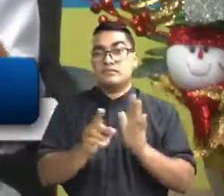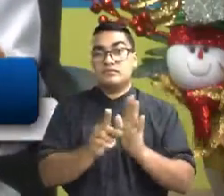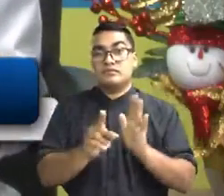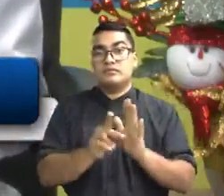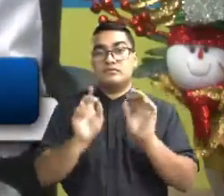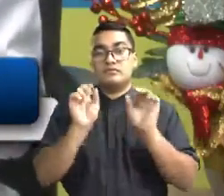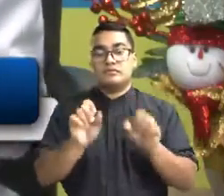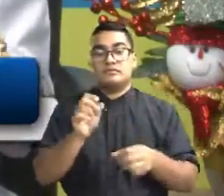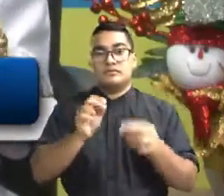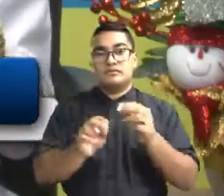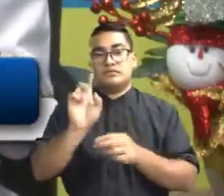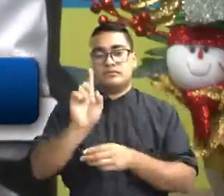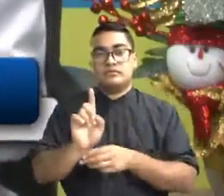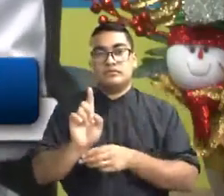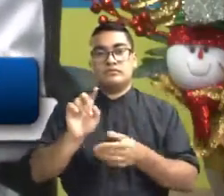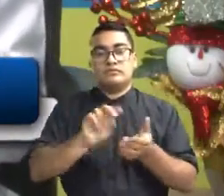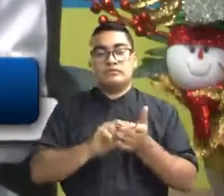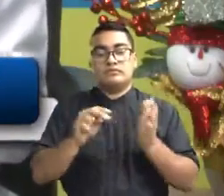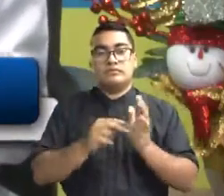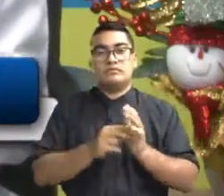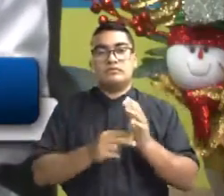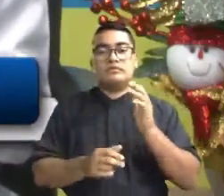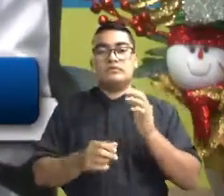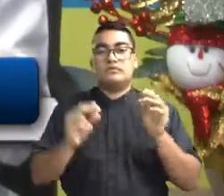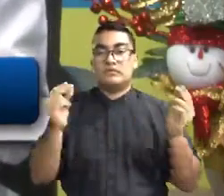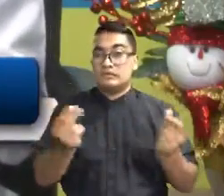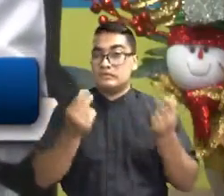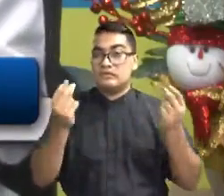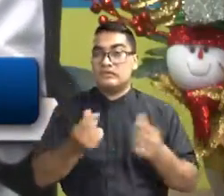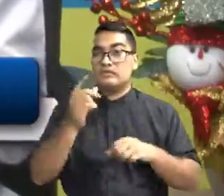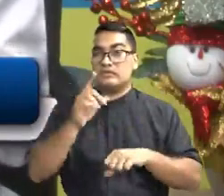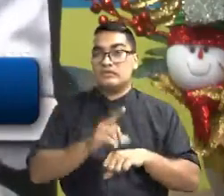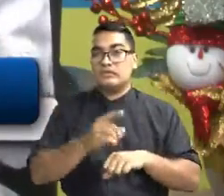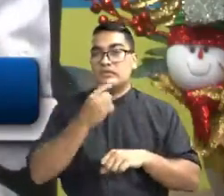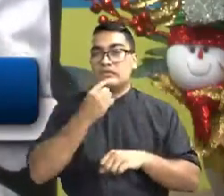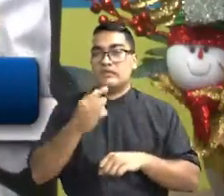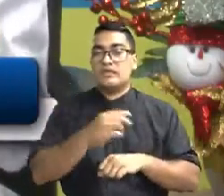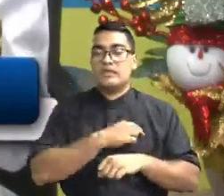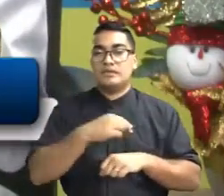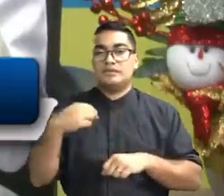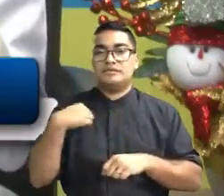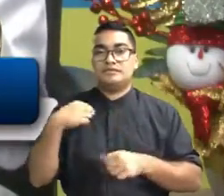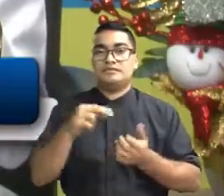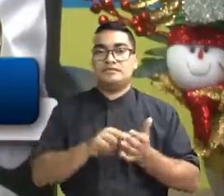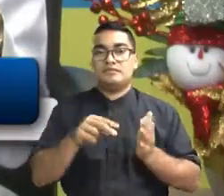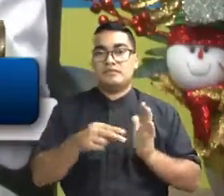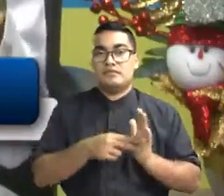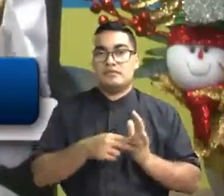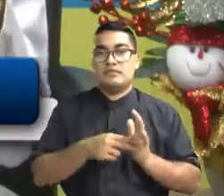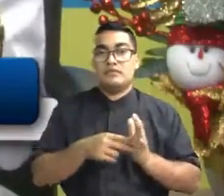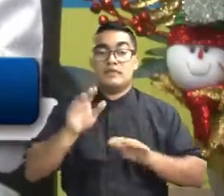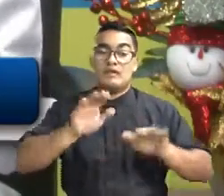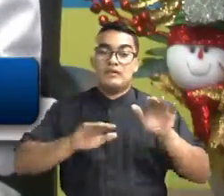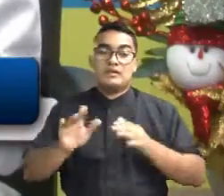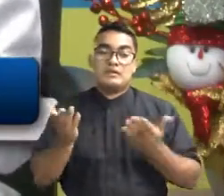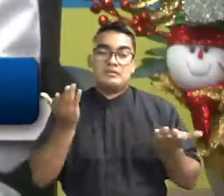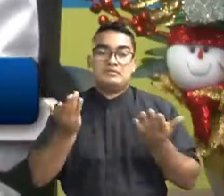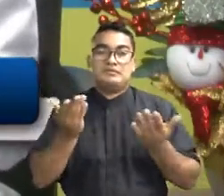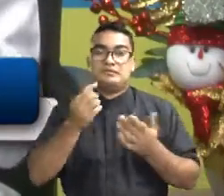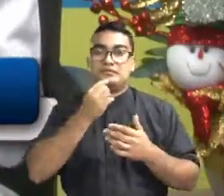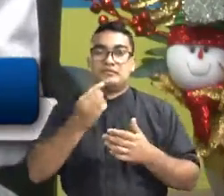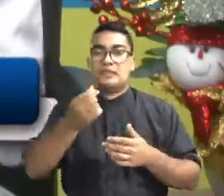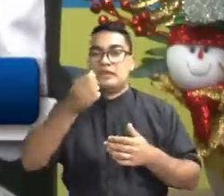respiratoria tipo 1, que es una emergencia médica. Y que ahí, que si nosotros no lo podemos manejar a veces médicamente, con la